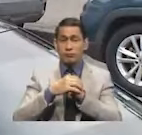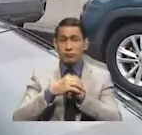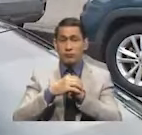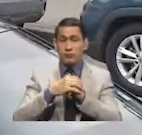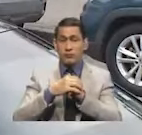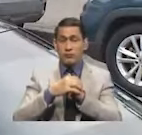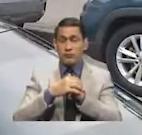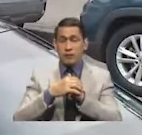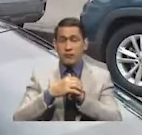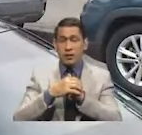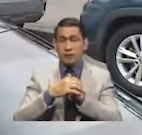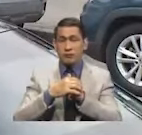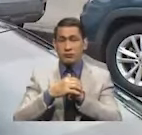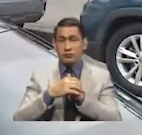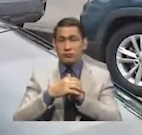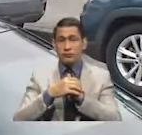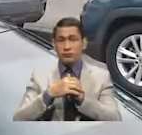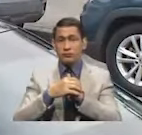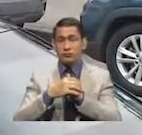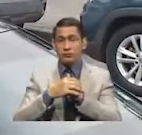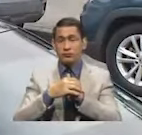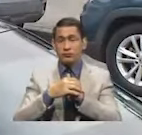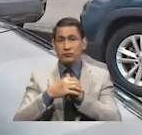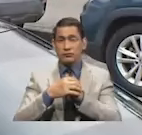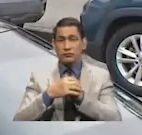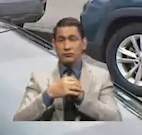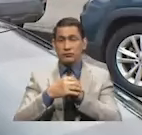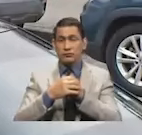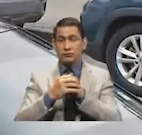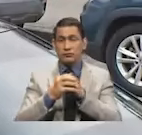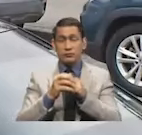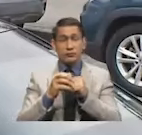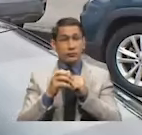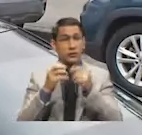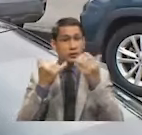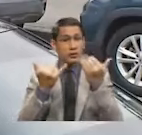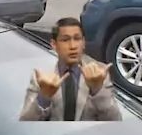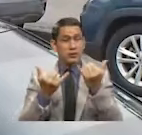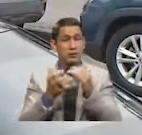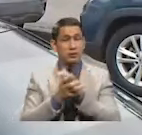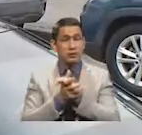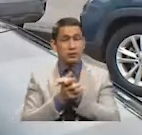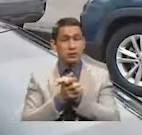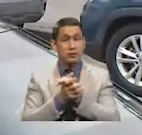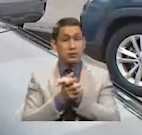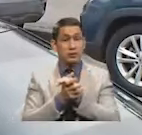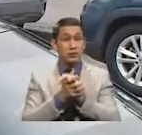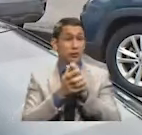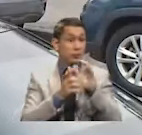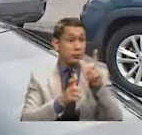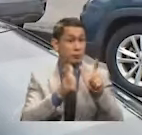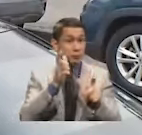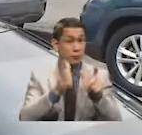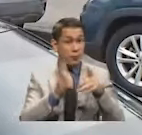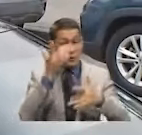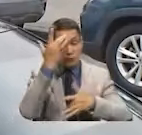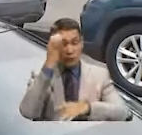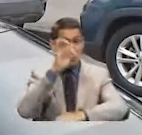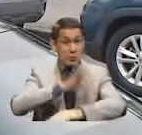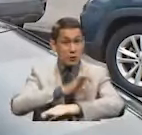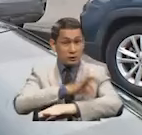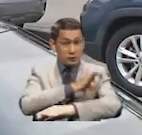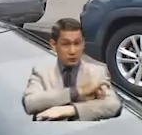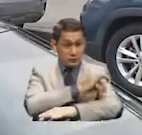las personas que sienten algún tipo de síntoma por el contagio de dengue, pues acuden